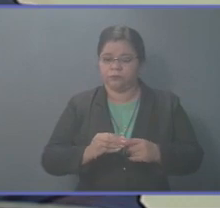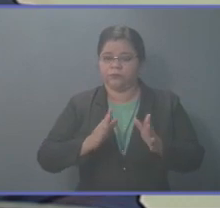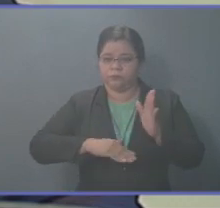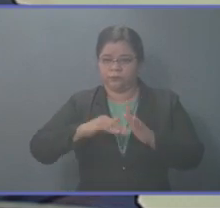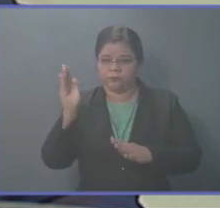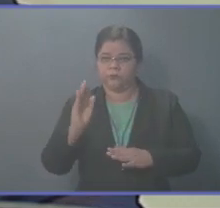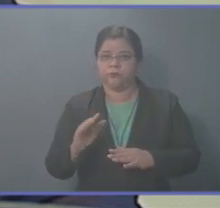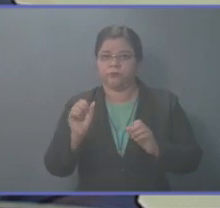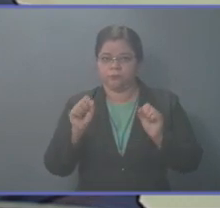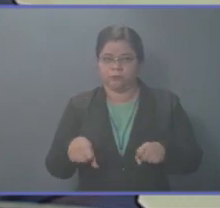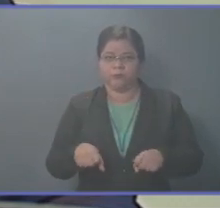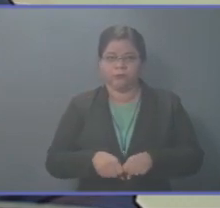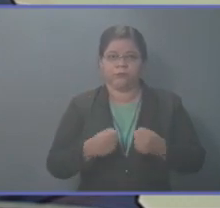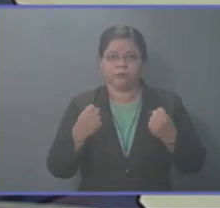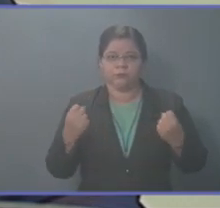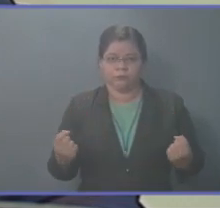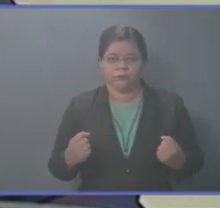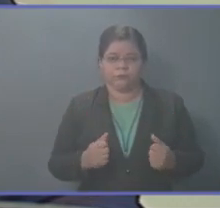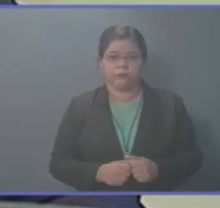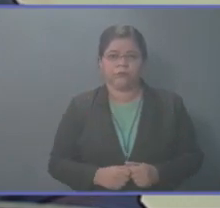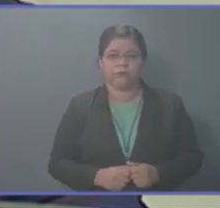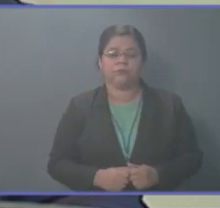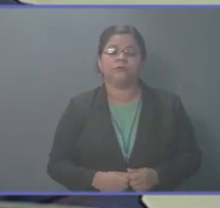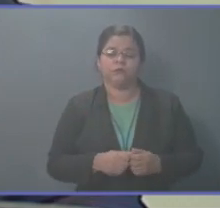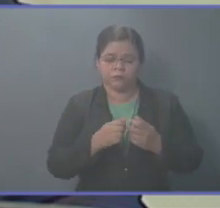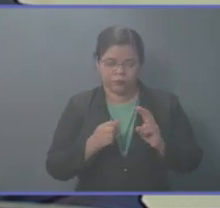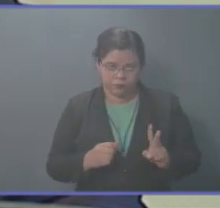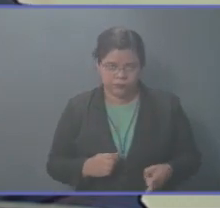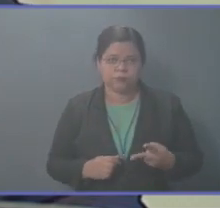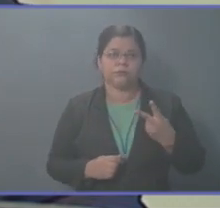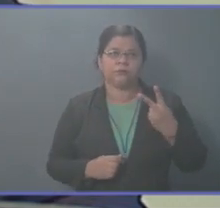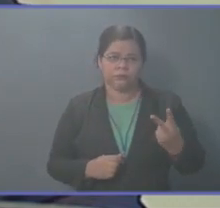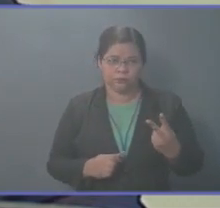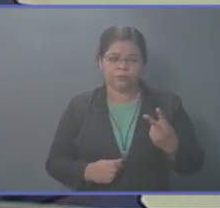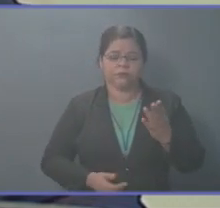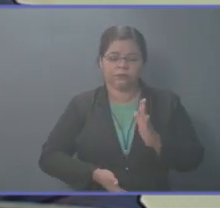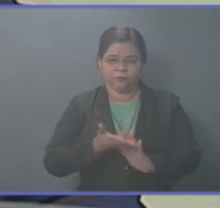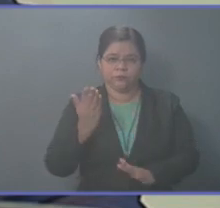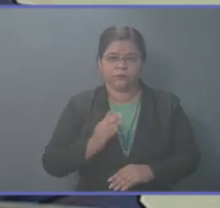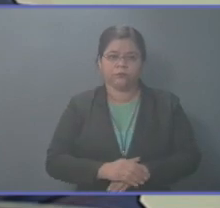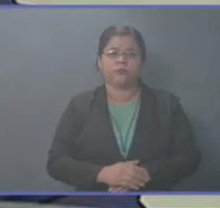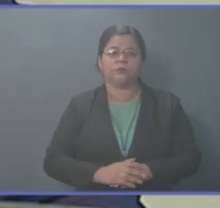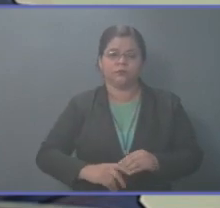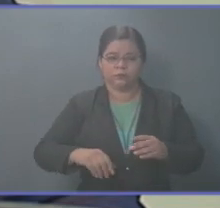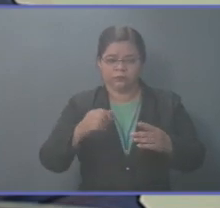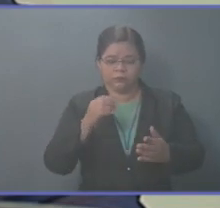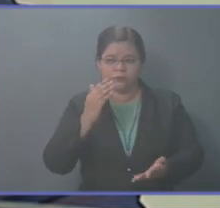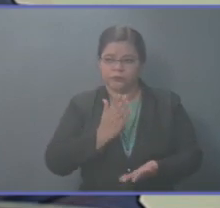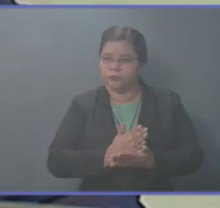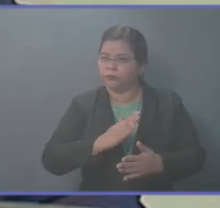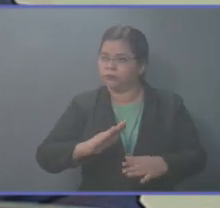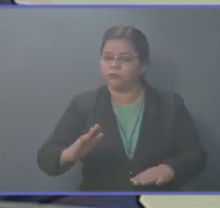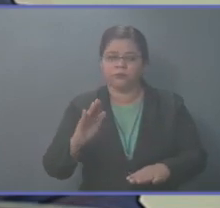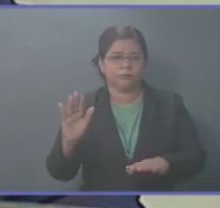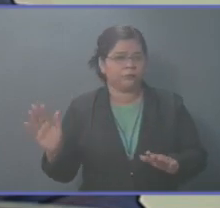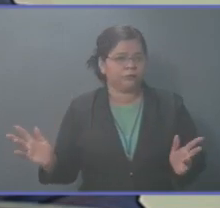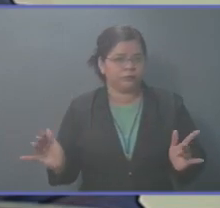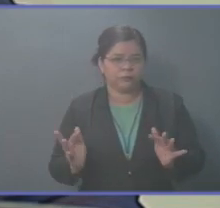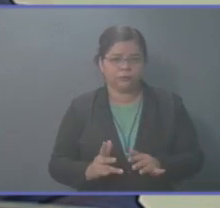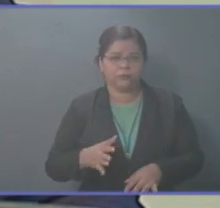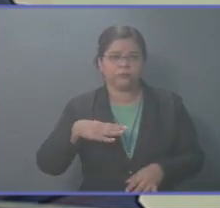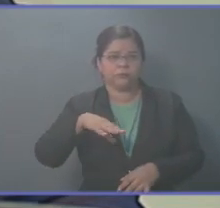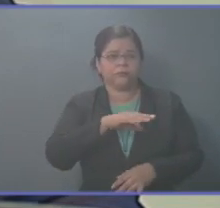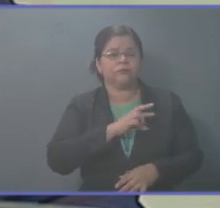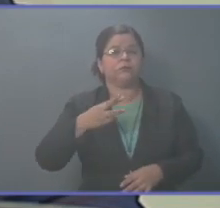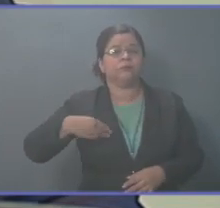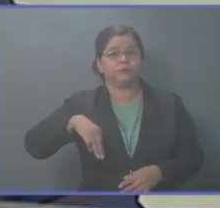significa que se ha quebrantado el orden constitucional. 2. También solicitan que como medida cautelar se suspenda la convocatoria realizada por el Consejo de Ministros